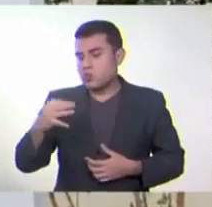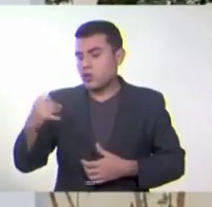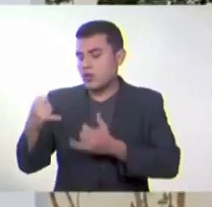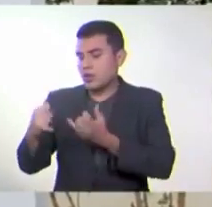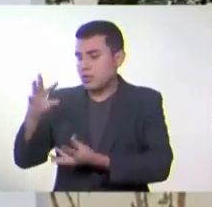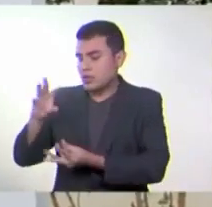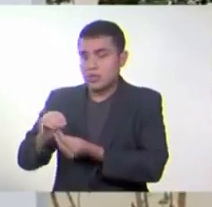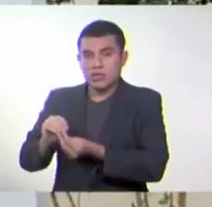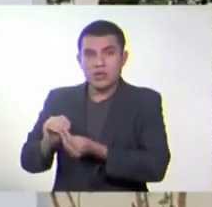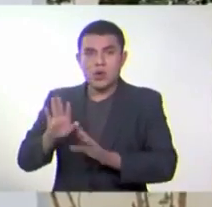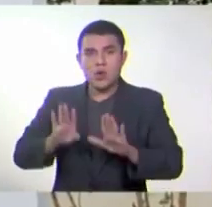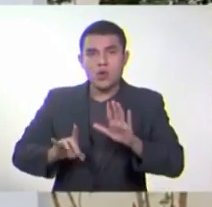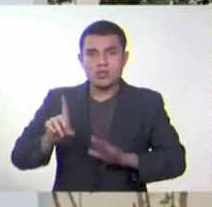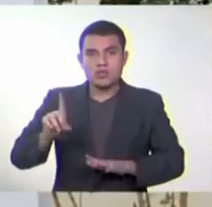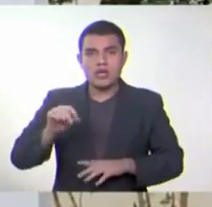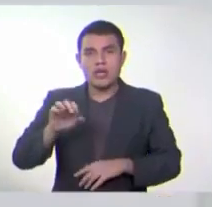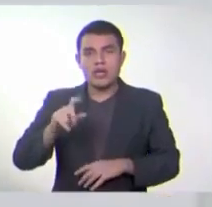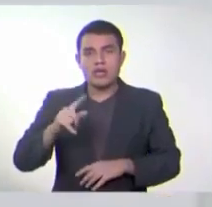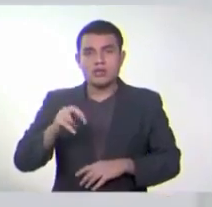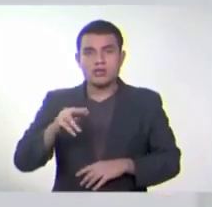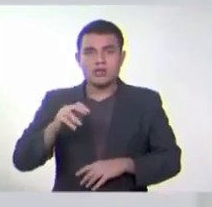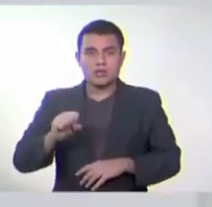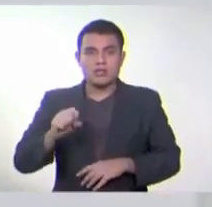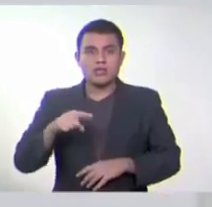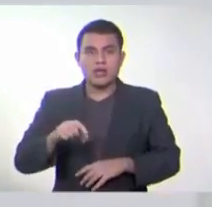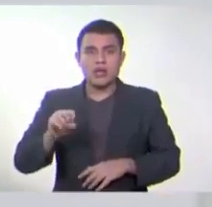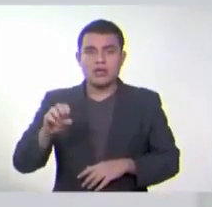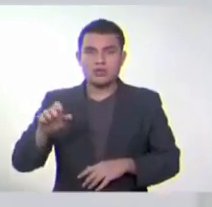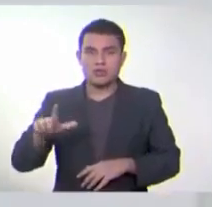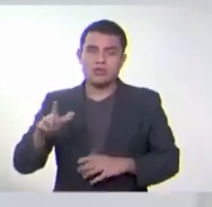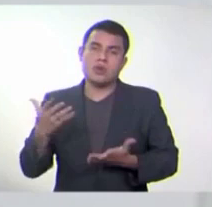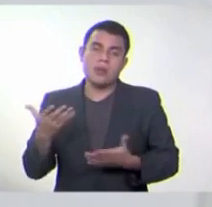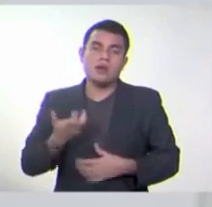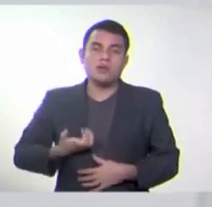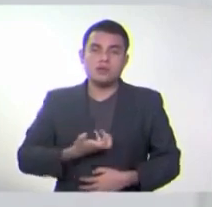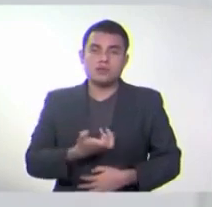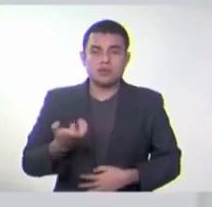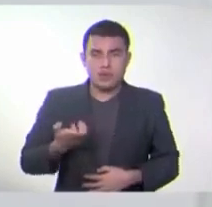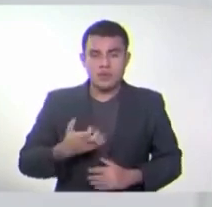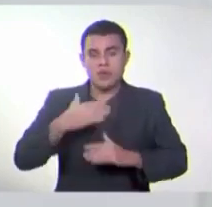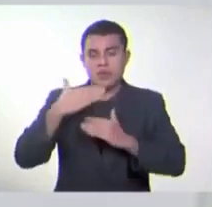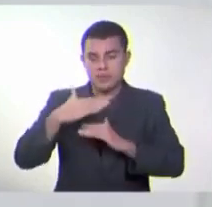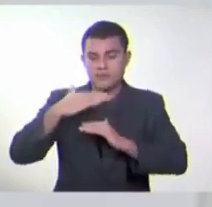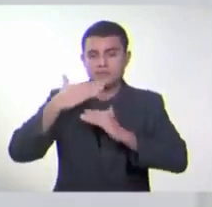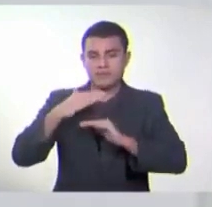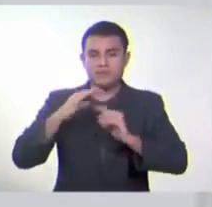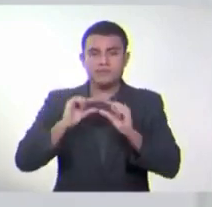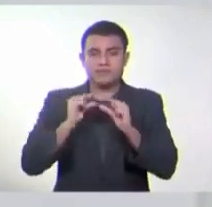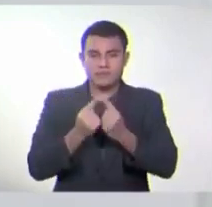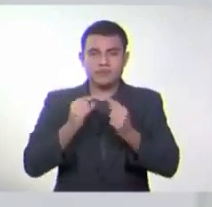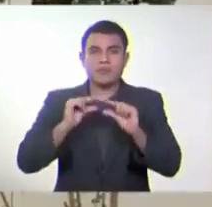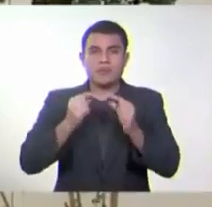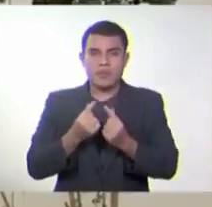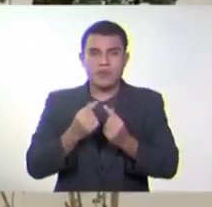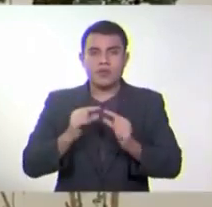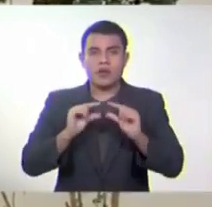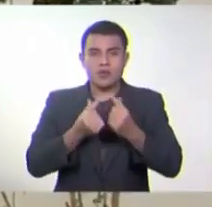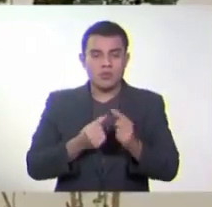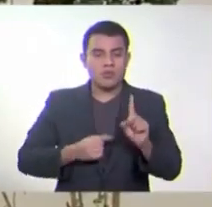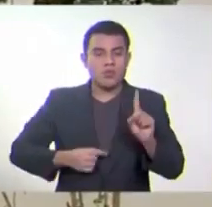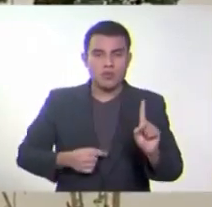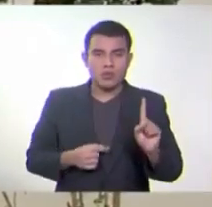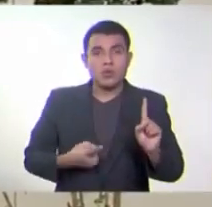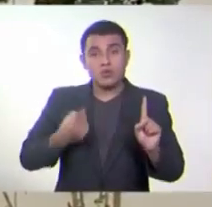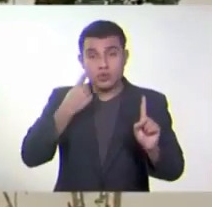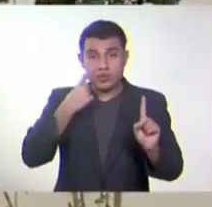11 electrones que le corresponden al sodio. Por tanto, vamos nivel por nivel. Desarrollamos el nivel 1,